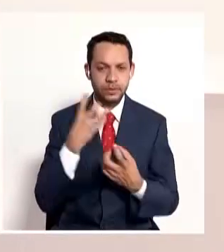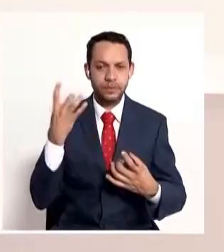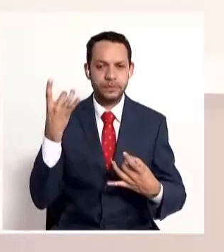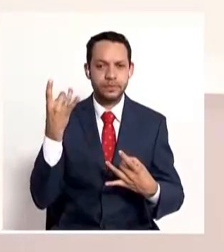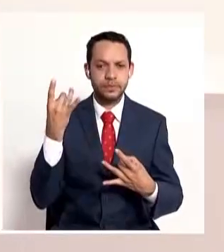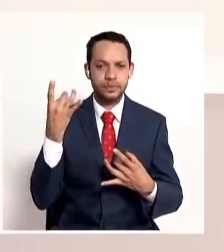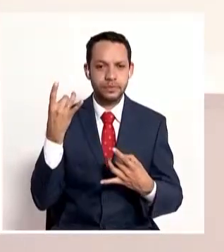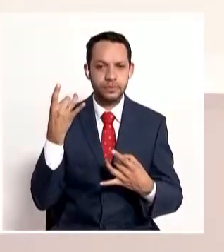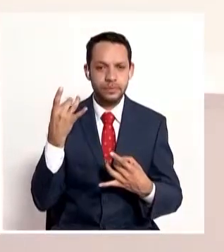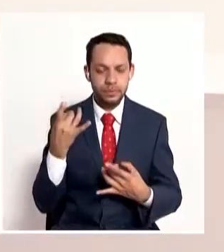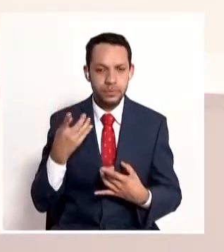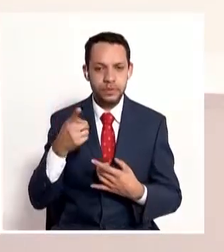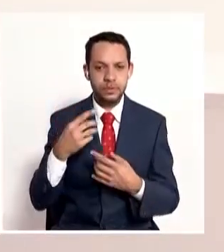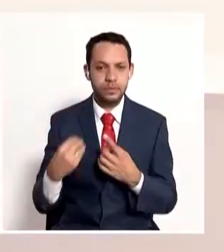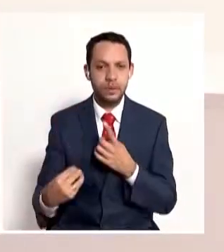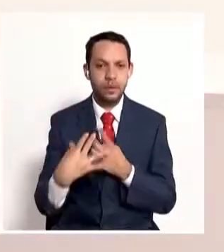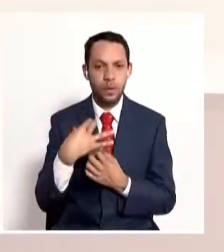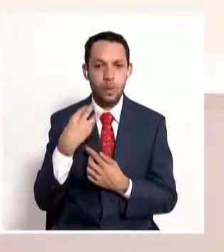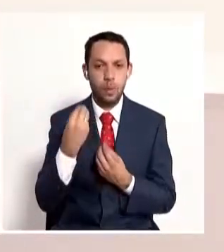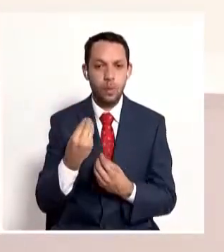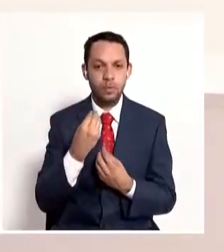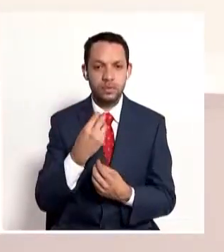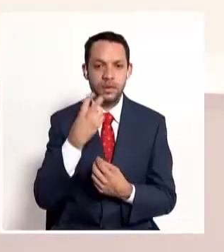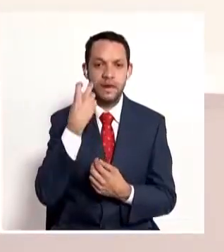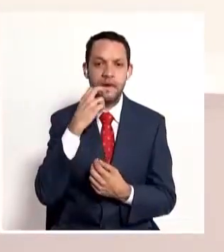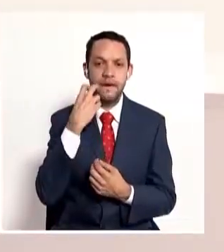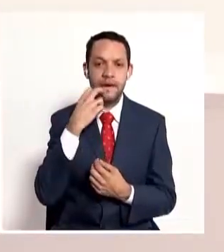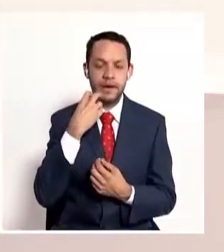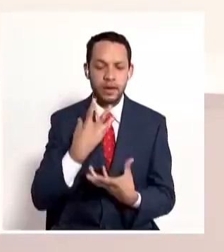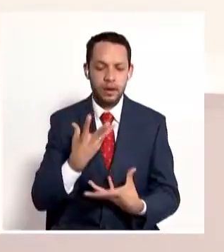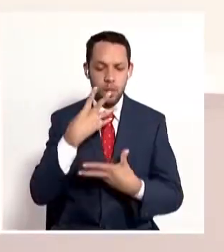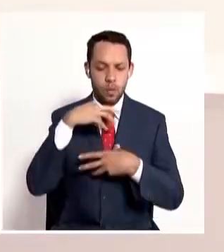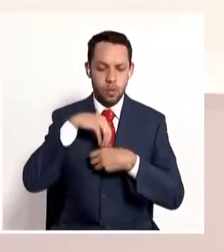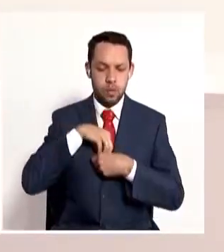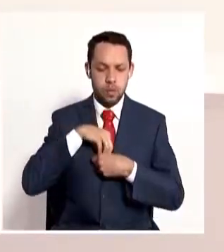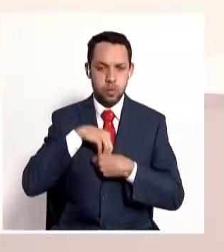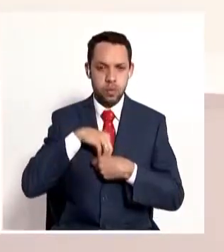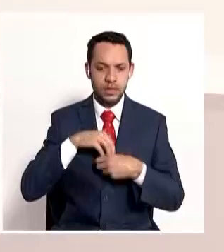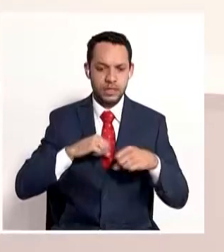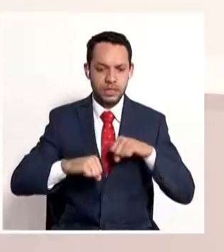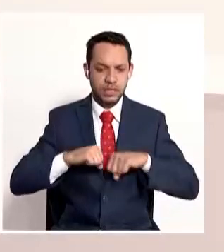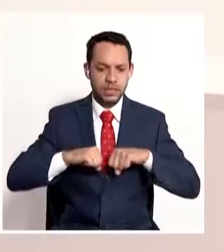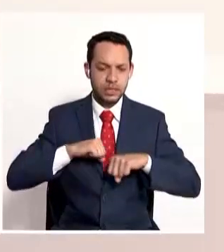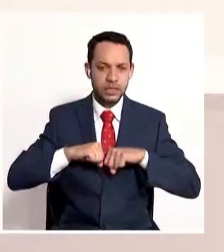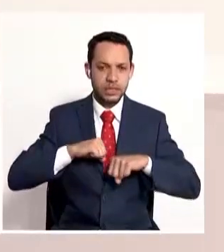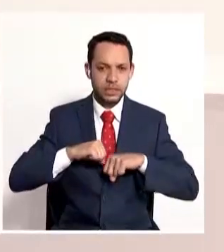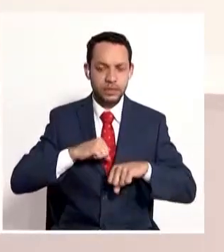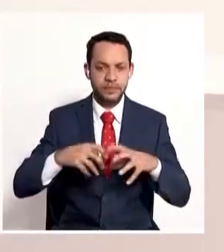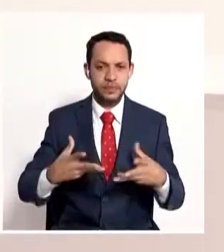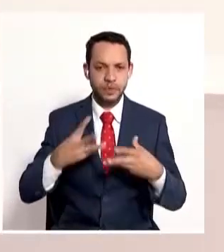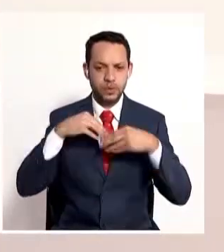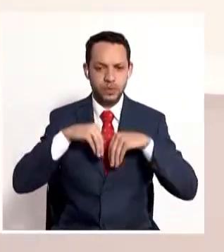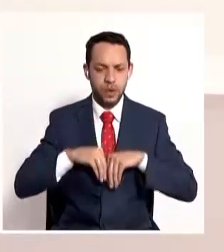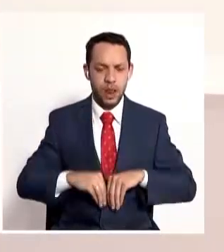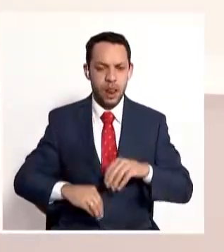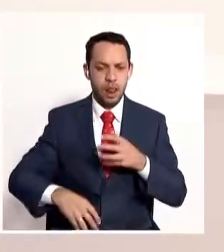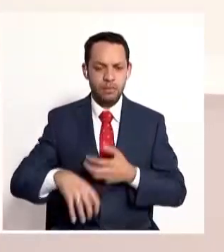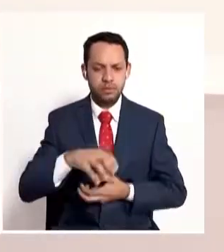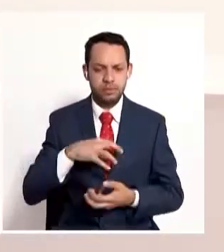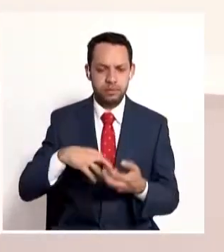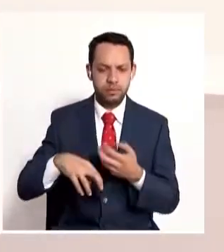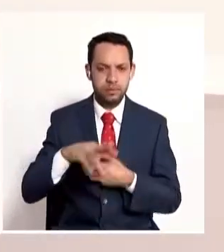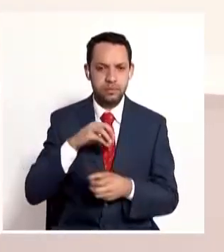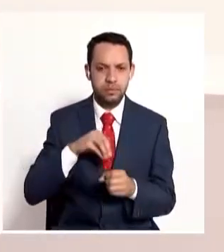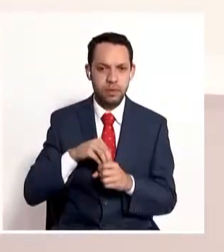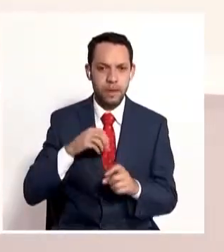ingesta de carnes cuando se metaboliza la carne se produce la ciudad aquí 2 niko entonces te produce trombos sanos prostaglandinas da